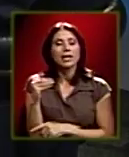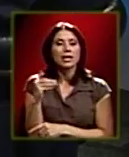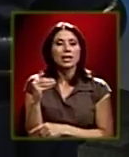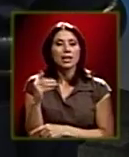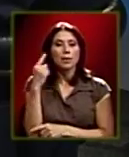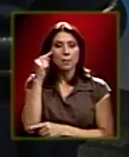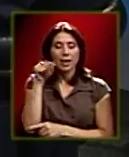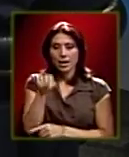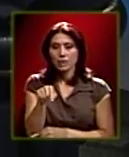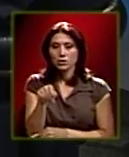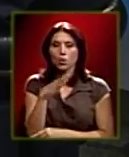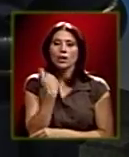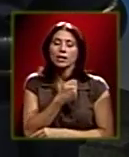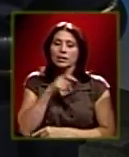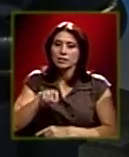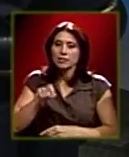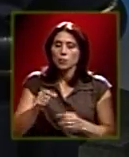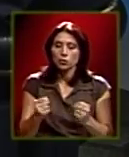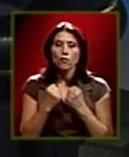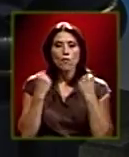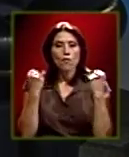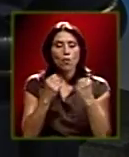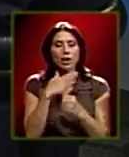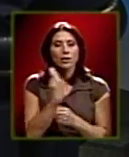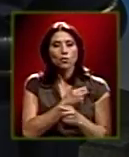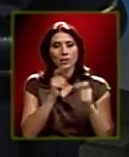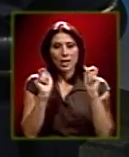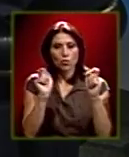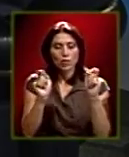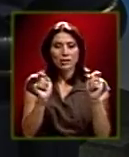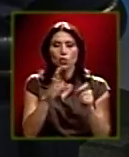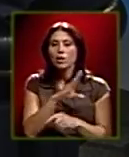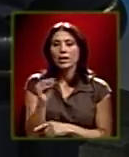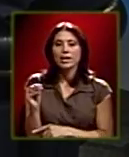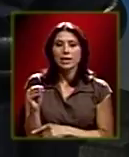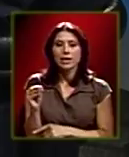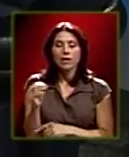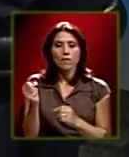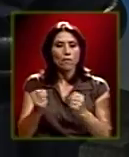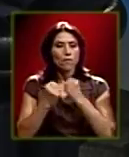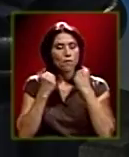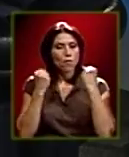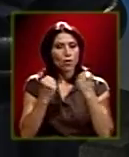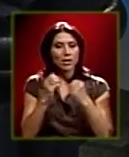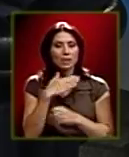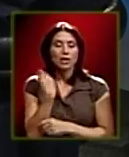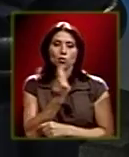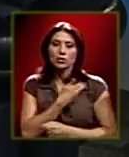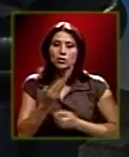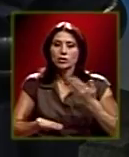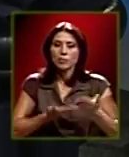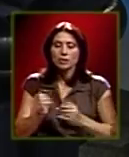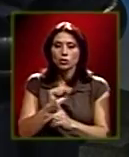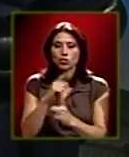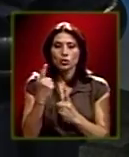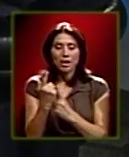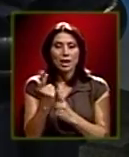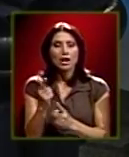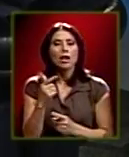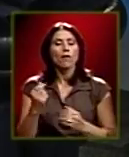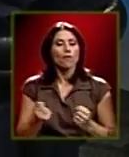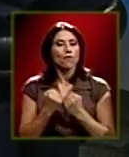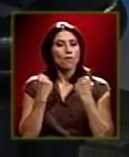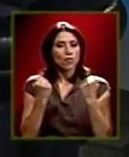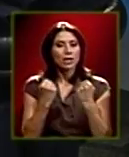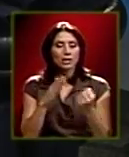y para ello necesitamos fortalecer nuestra educación y sobre todo fortalecer nuestro servicio social, nuestra Caja